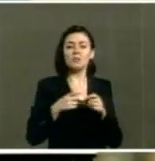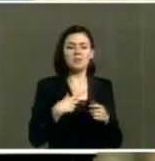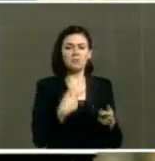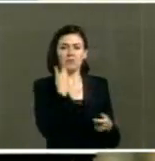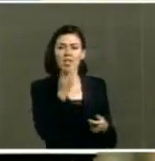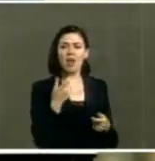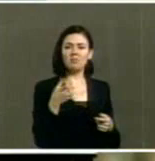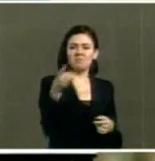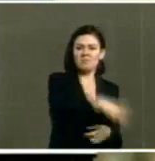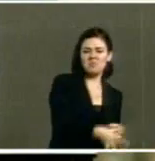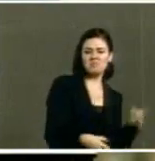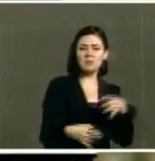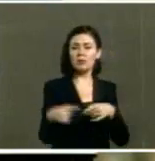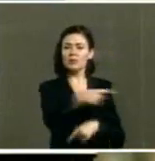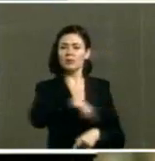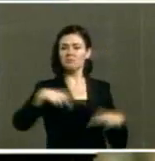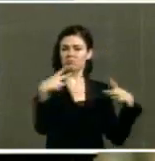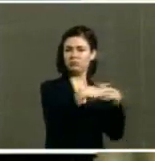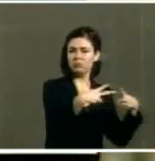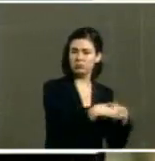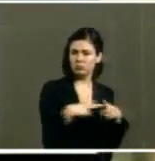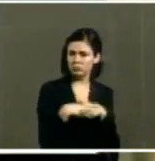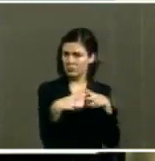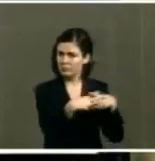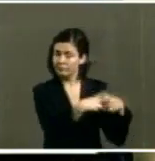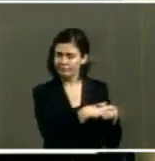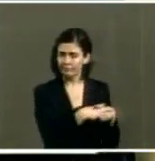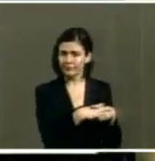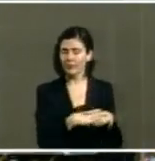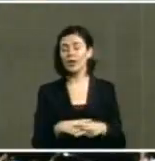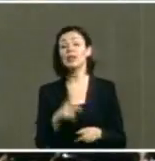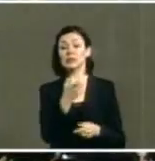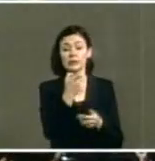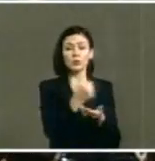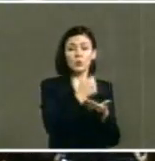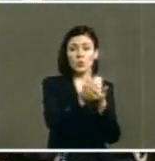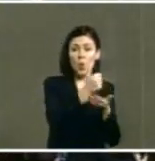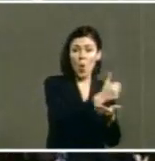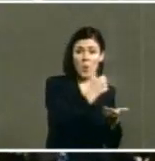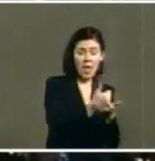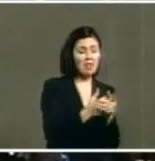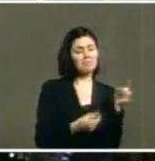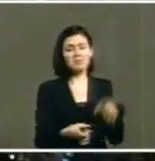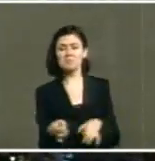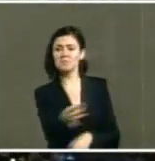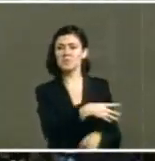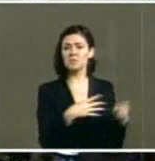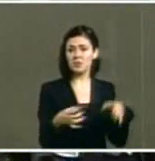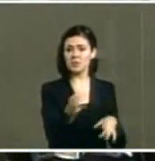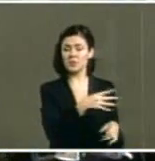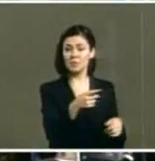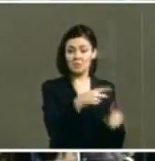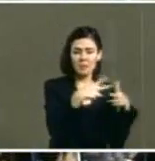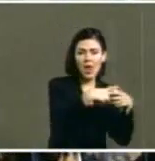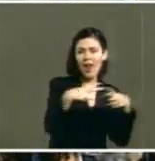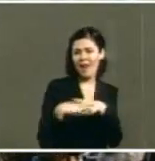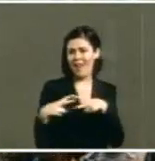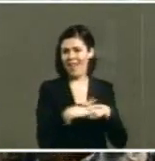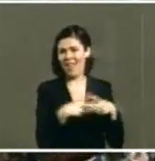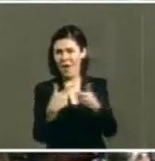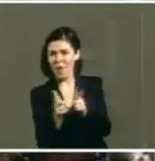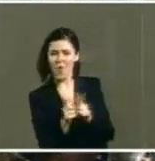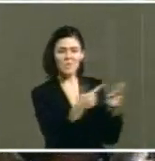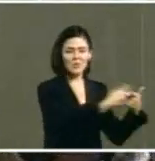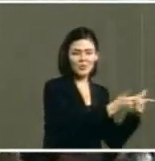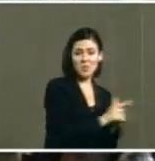de los pueblos y las ciudades donde estos se encontraban. Y para ello había que controlar a su vez a las autoridades mediante